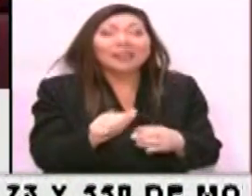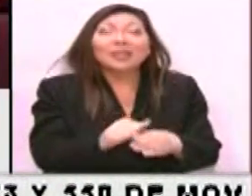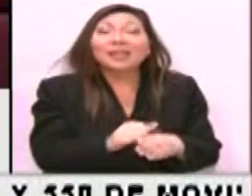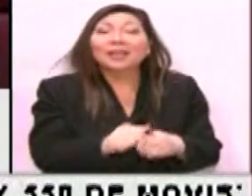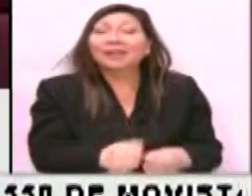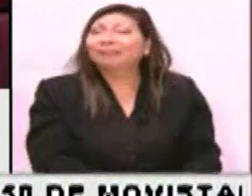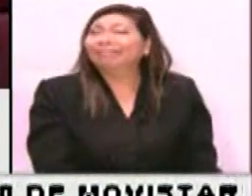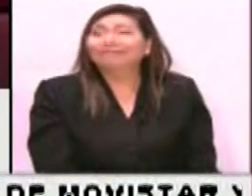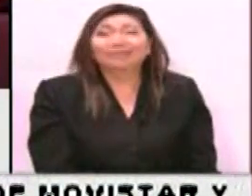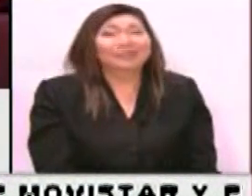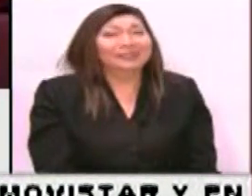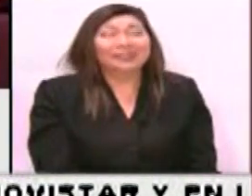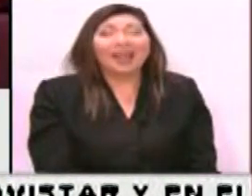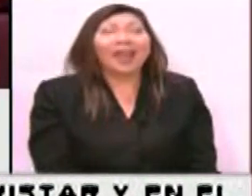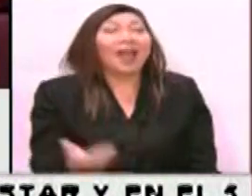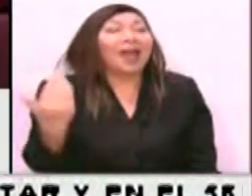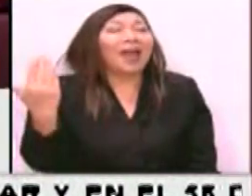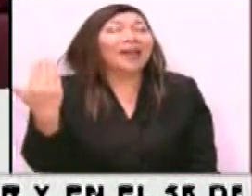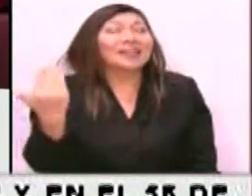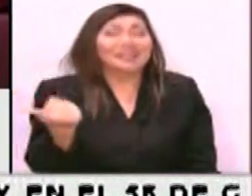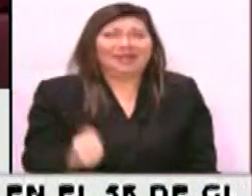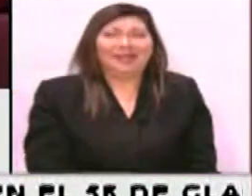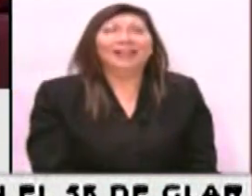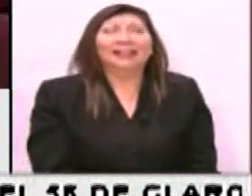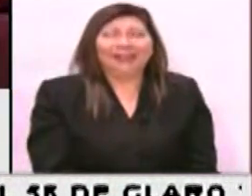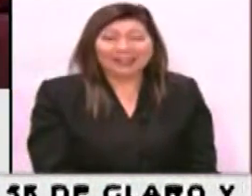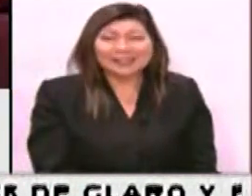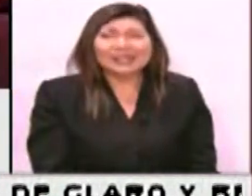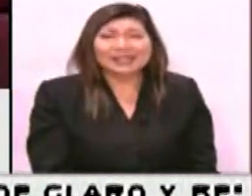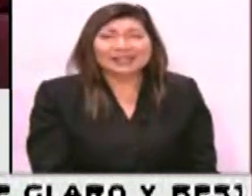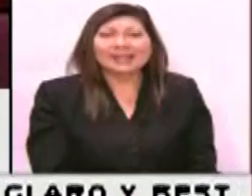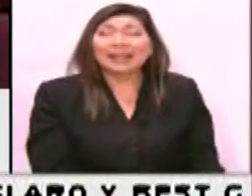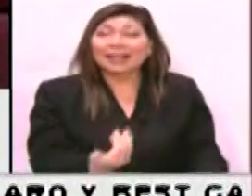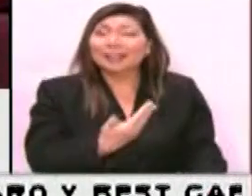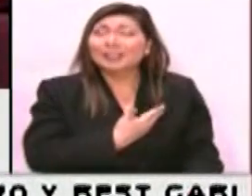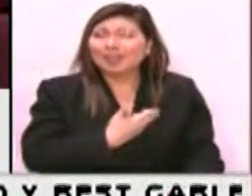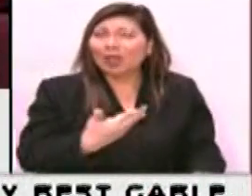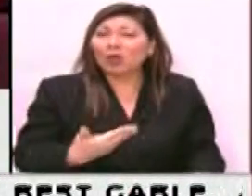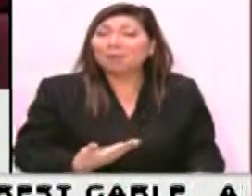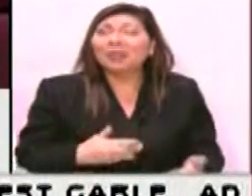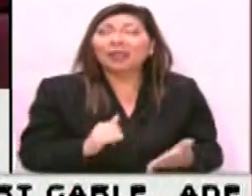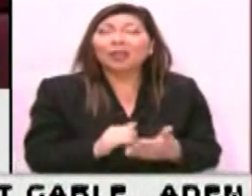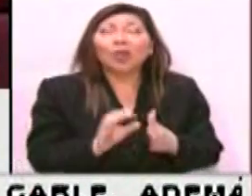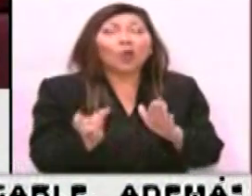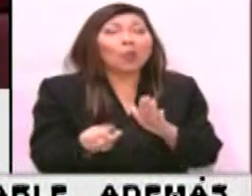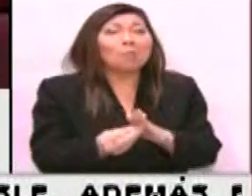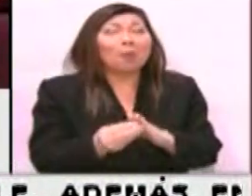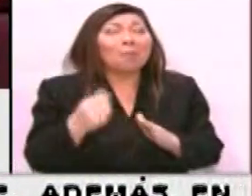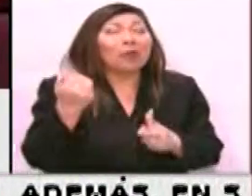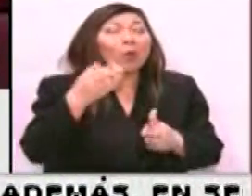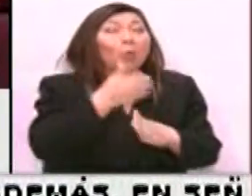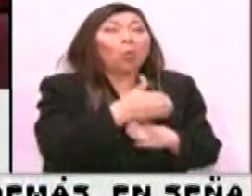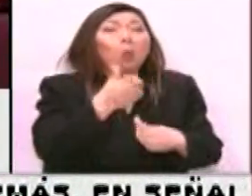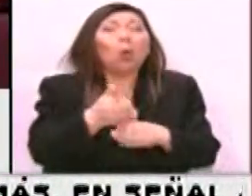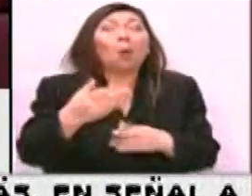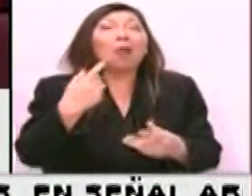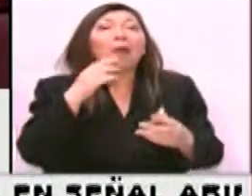práctica que se llevó a cabo precisamente en ese gobierno que copó todos los poderes del